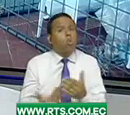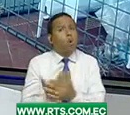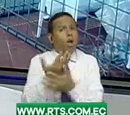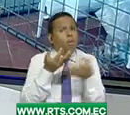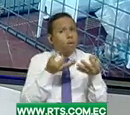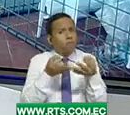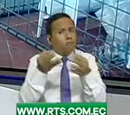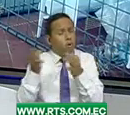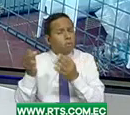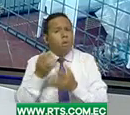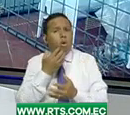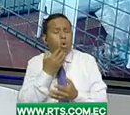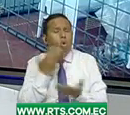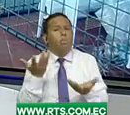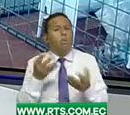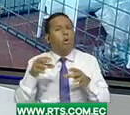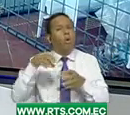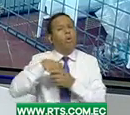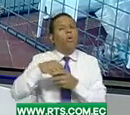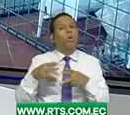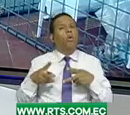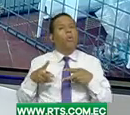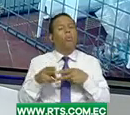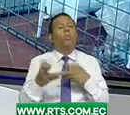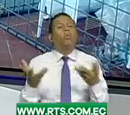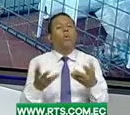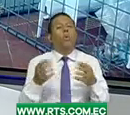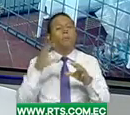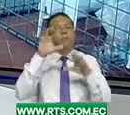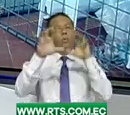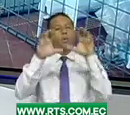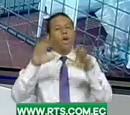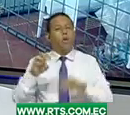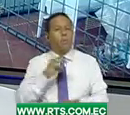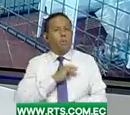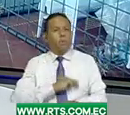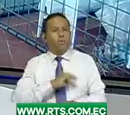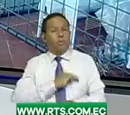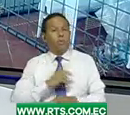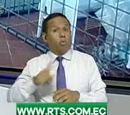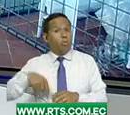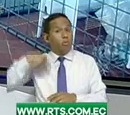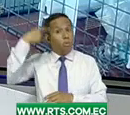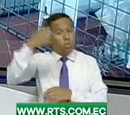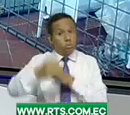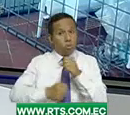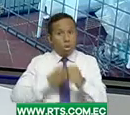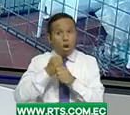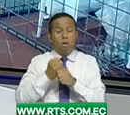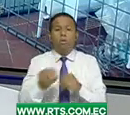se realizó en el Museo Municipal hasta que el próximo año se reaperture al aire libre.